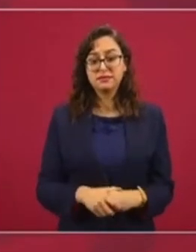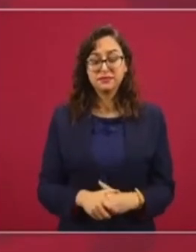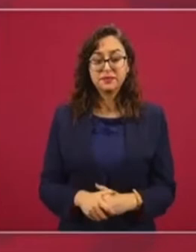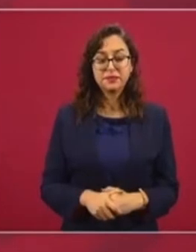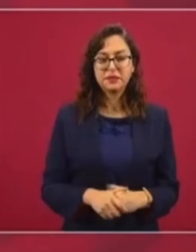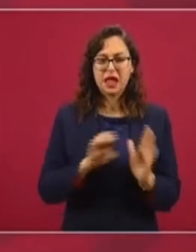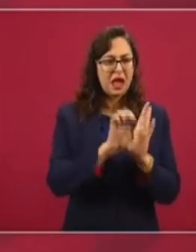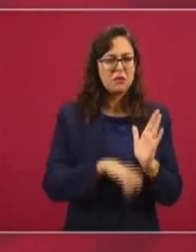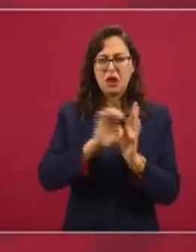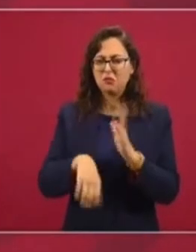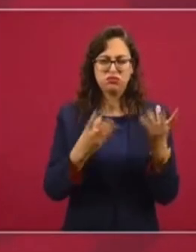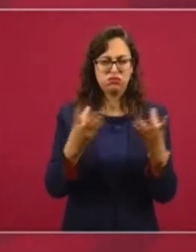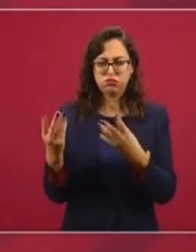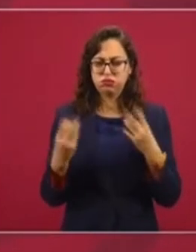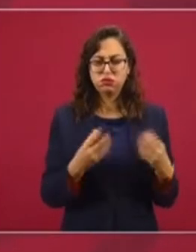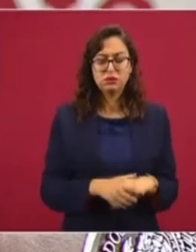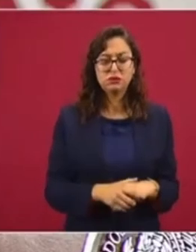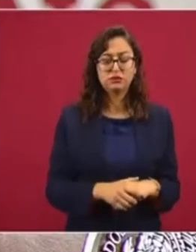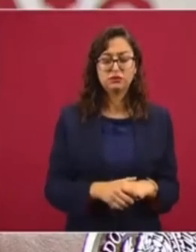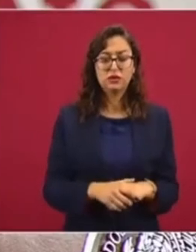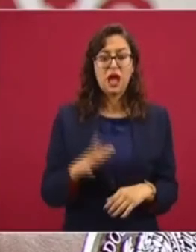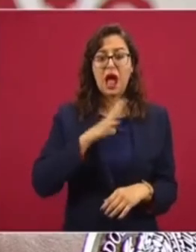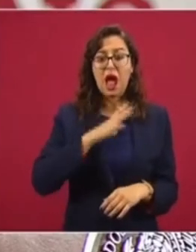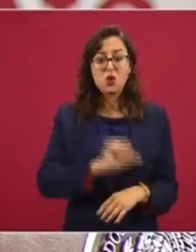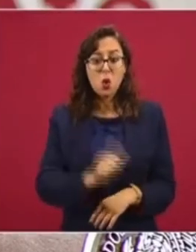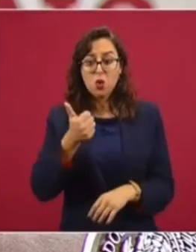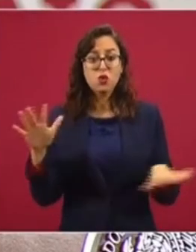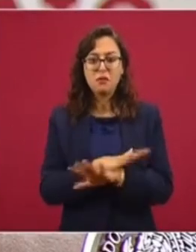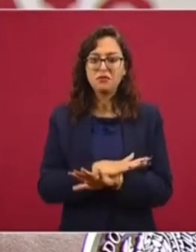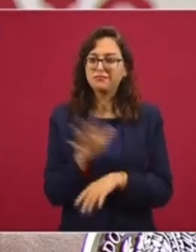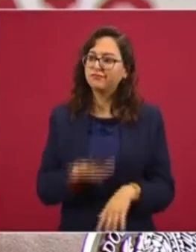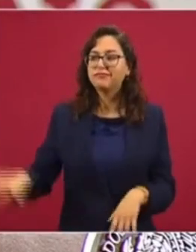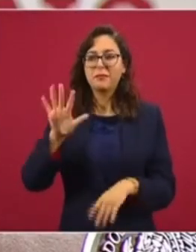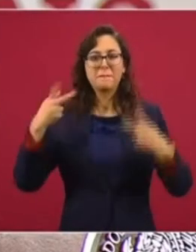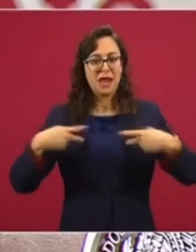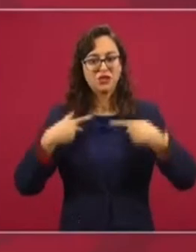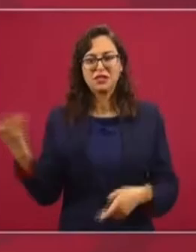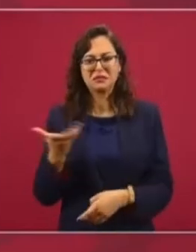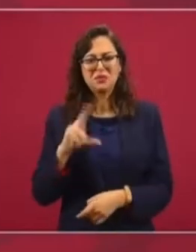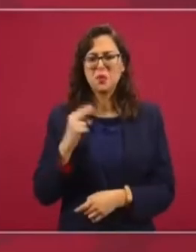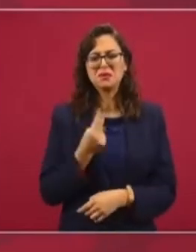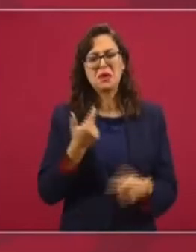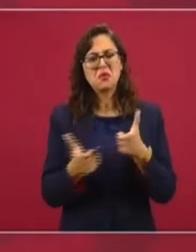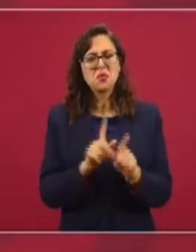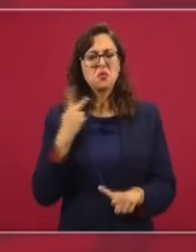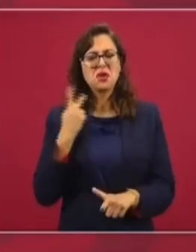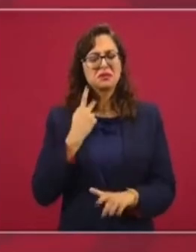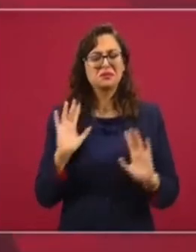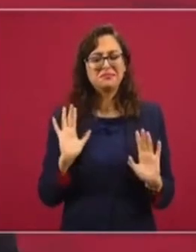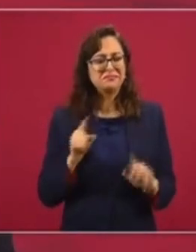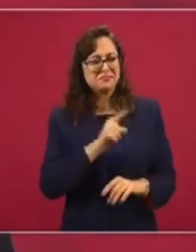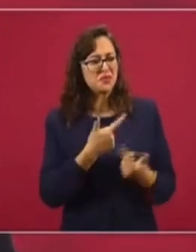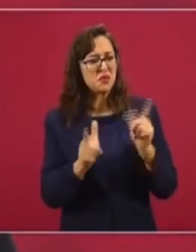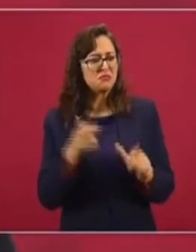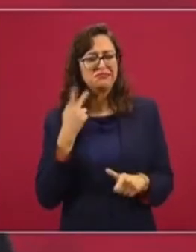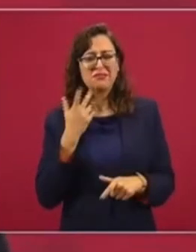hay muchos ejemplos de otros movimientos que los hacen los ciudadanos chinos partidos partidos